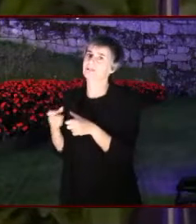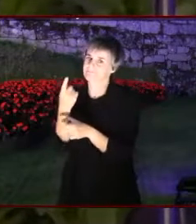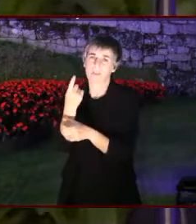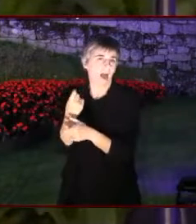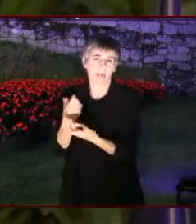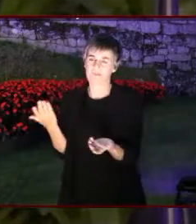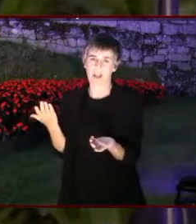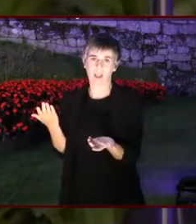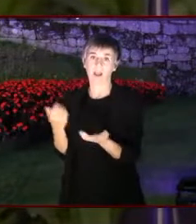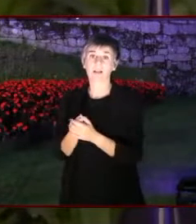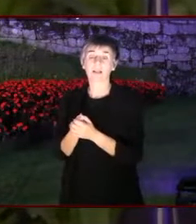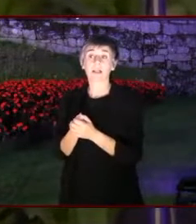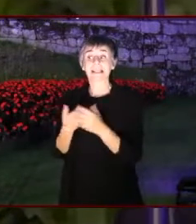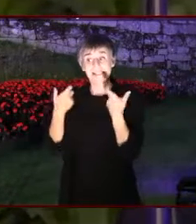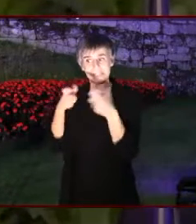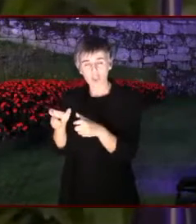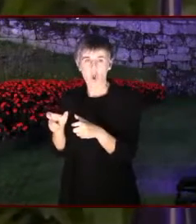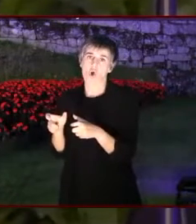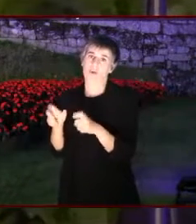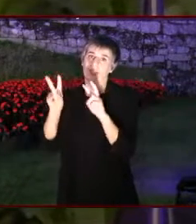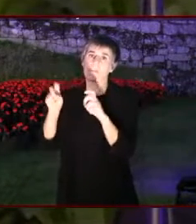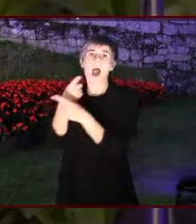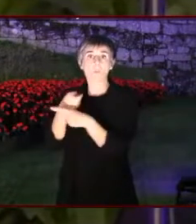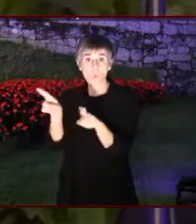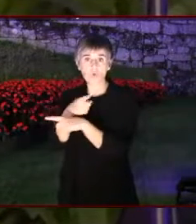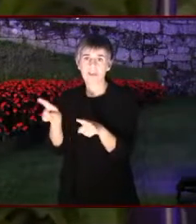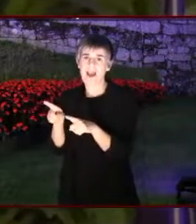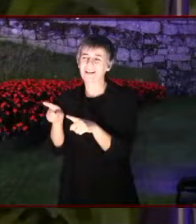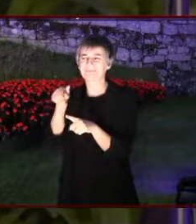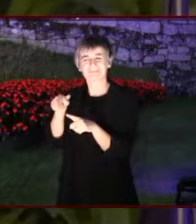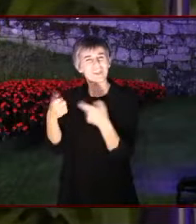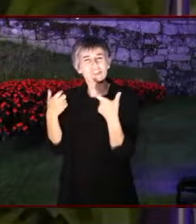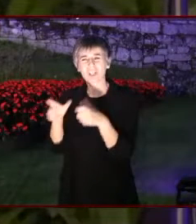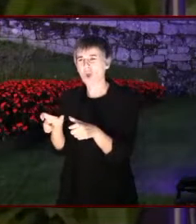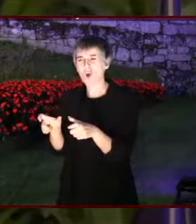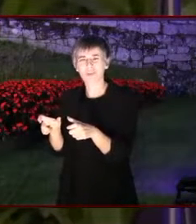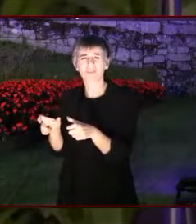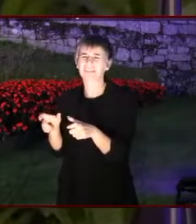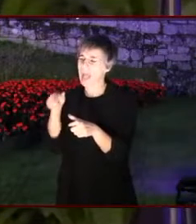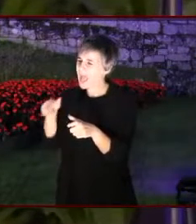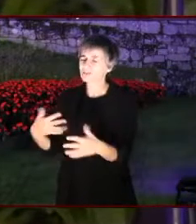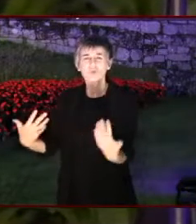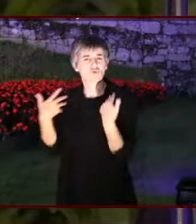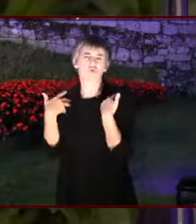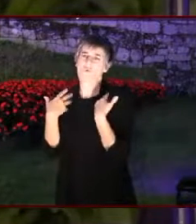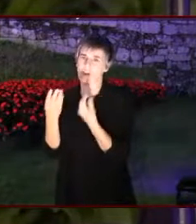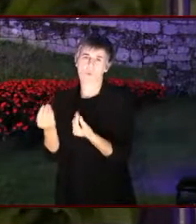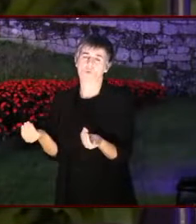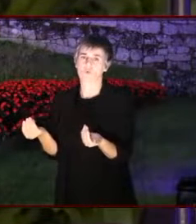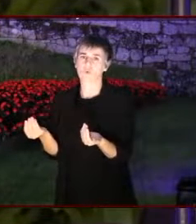¿no? No sector da industria musical, que é un sector que xa de por sí é sufrido, é un